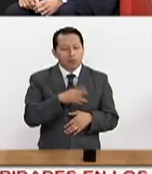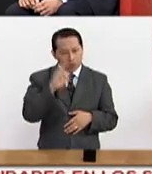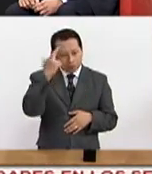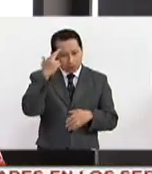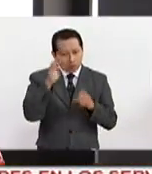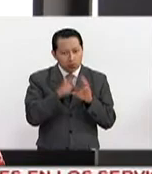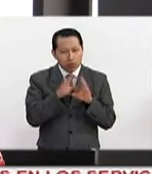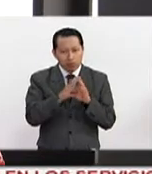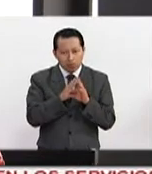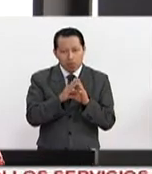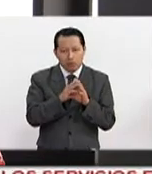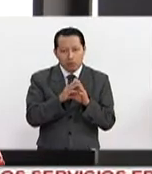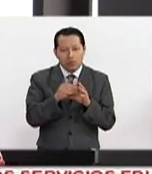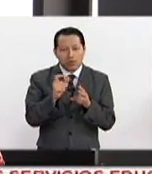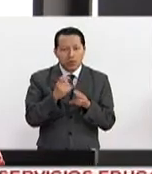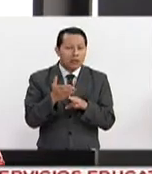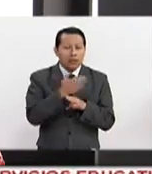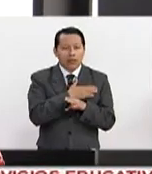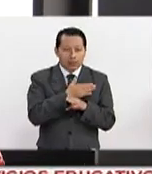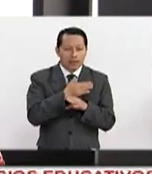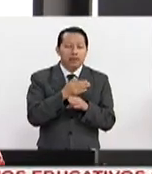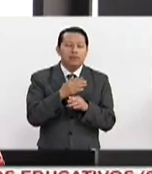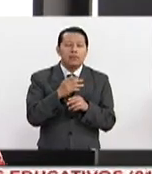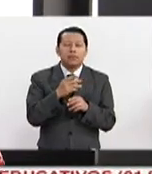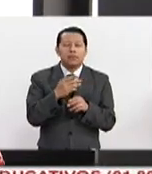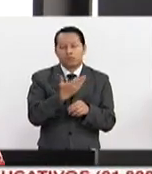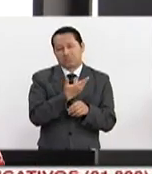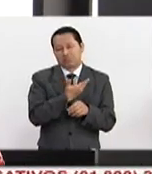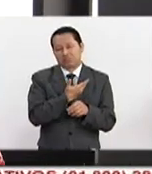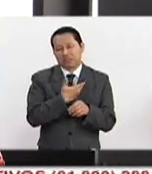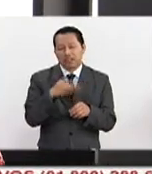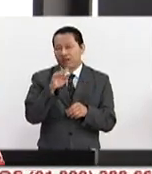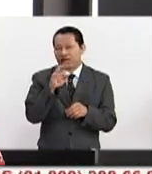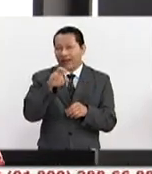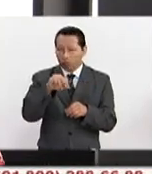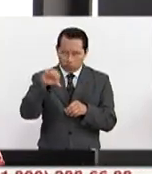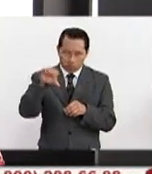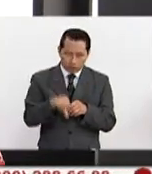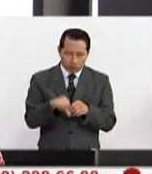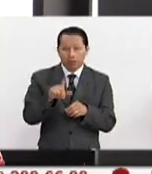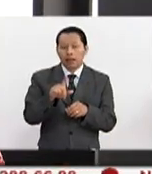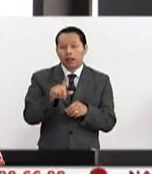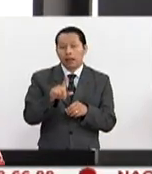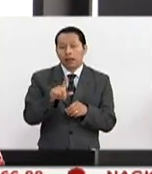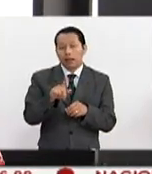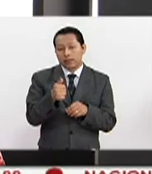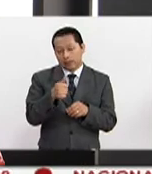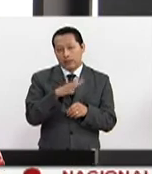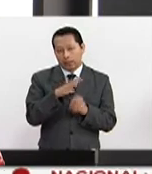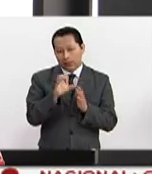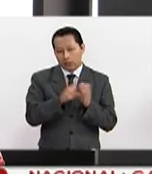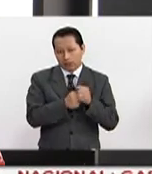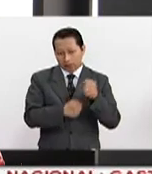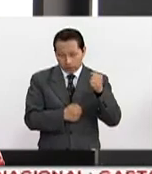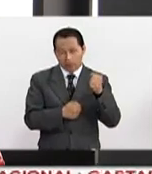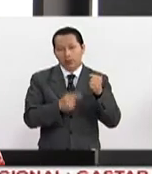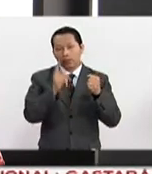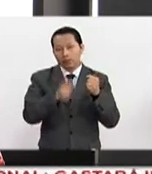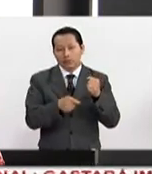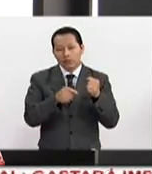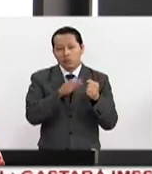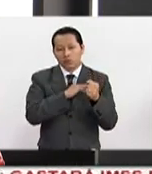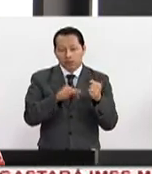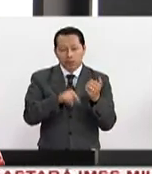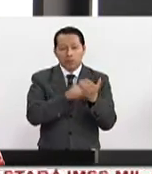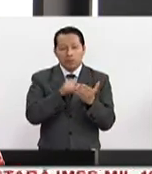bueno, tras la caída de la dictadura de Franco, bueno, en el 76 se vota, ¿no? por la Constitución española, donde también